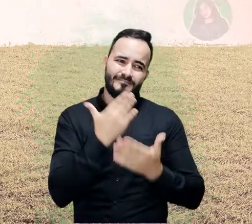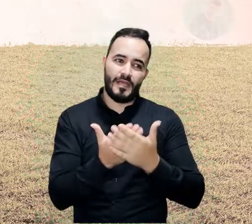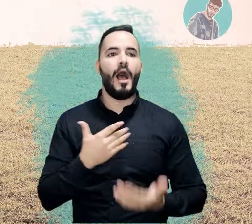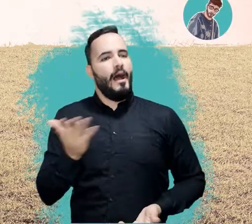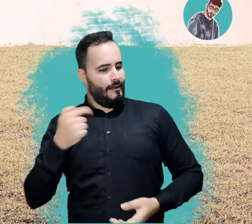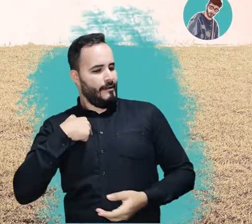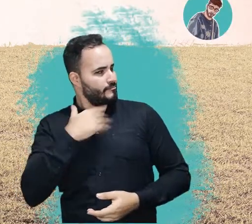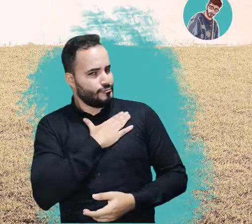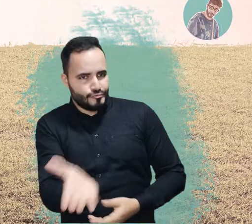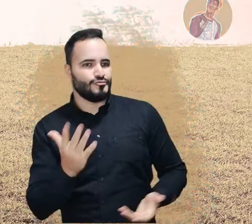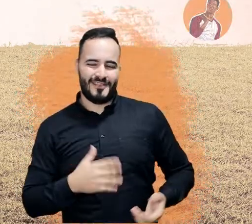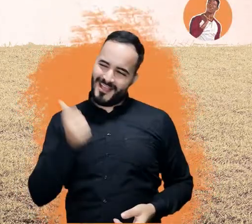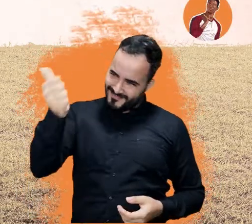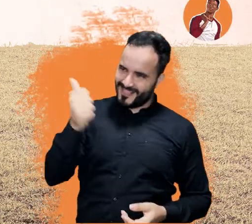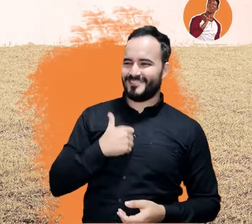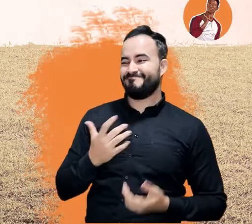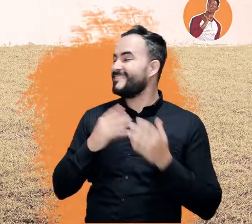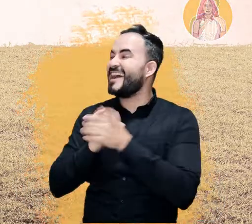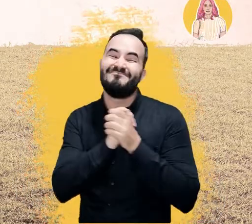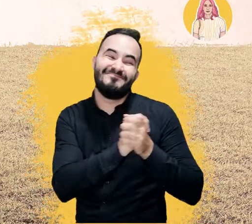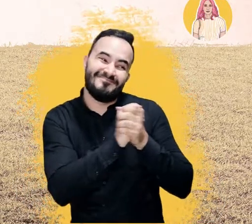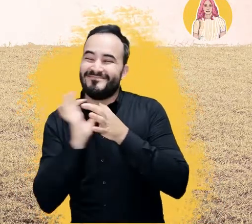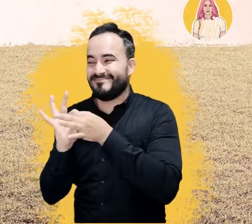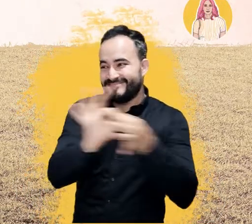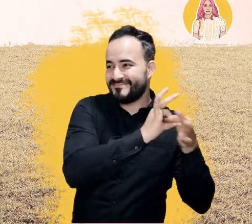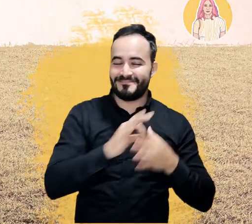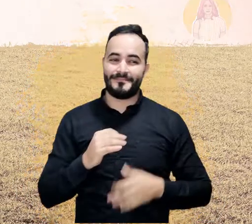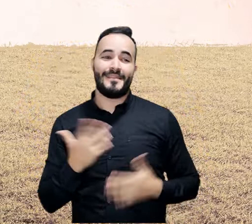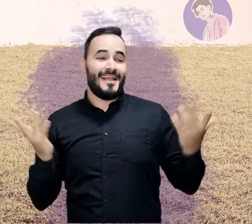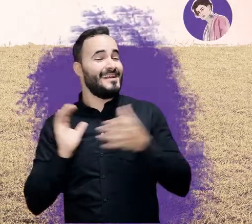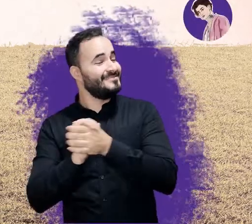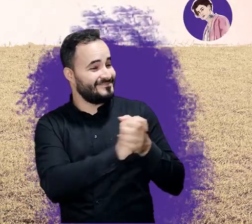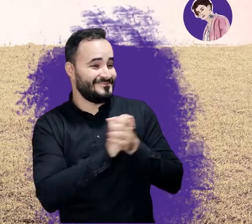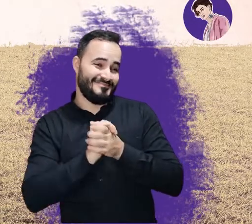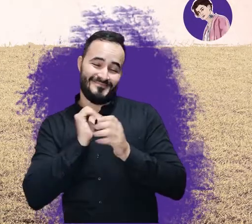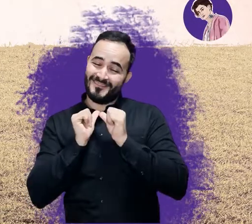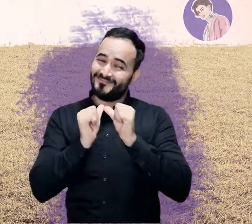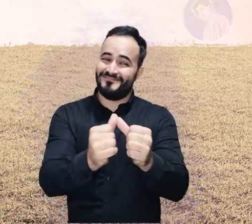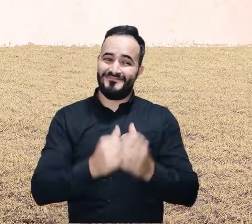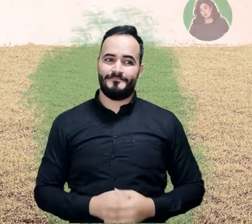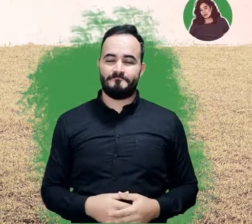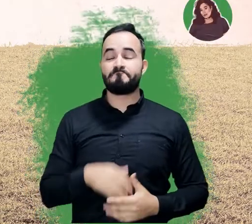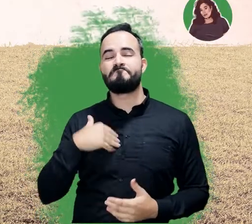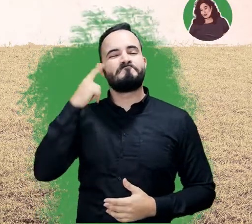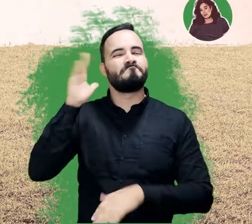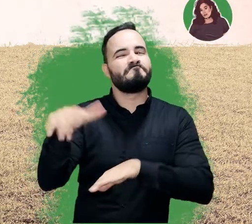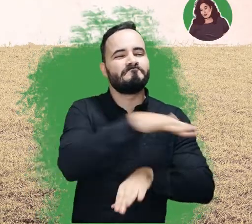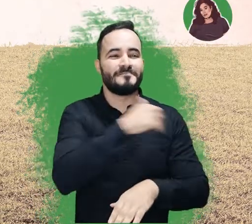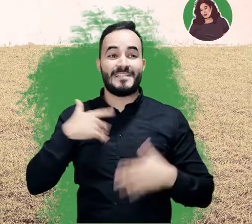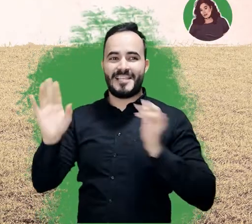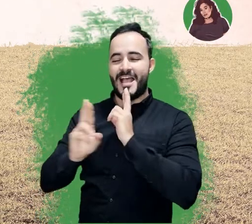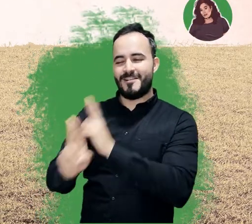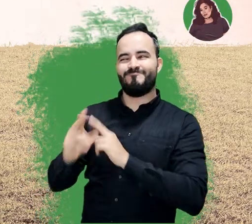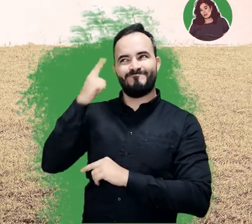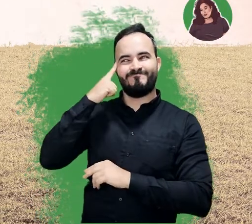bueno. ¿Para eso estamos? Siempre para esa. Amigues para siempre. Amigues. Ya sé qué le voy a decir a